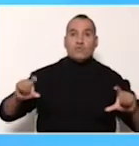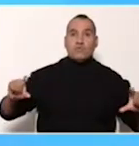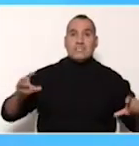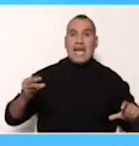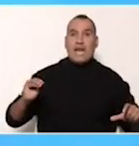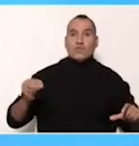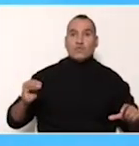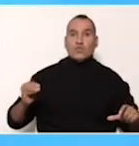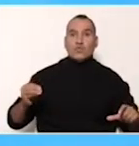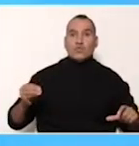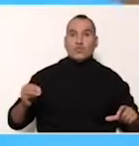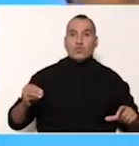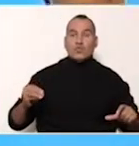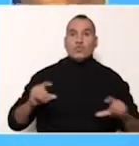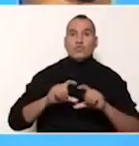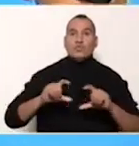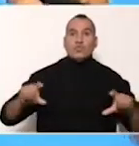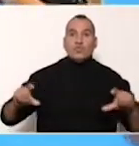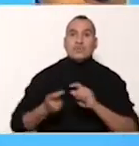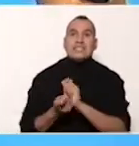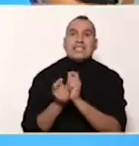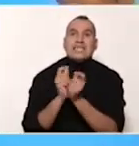los signos, ¿verdad?